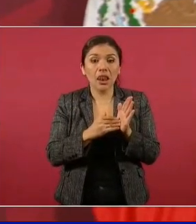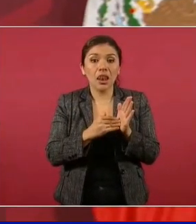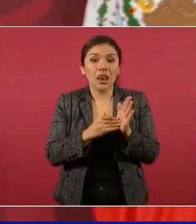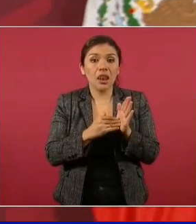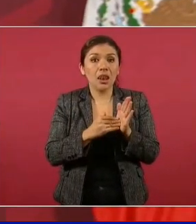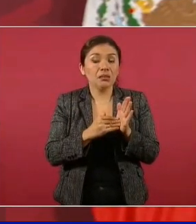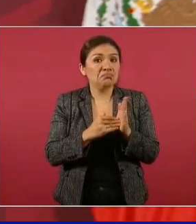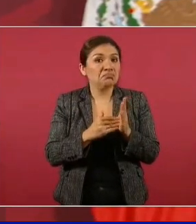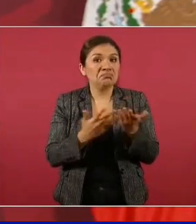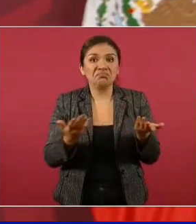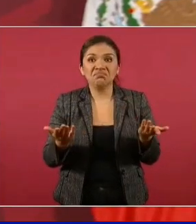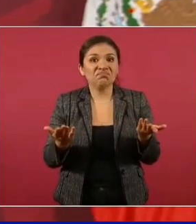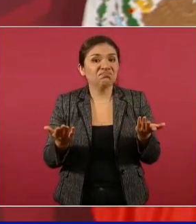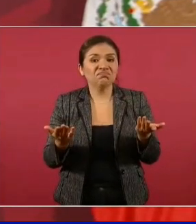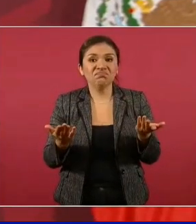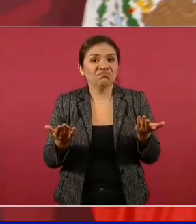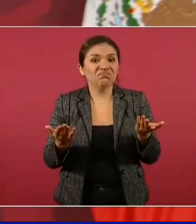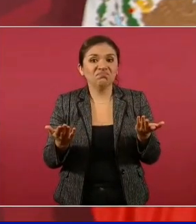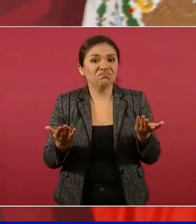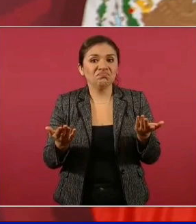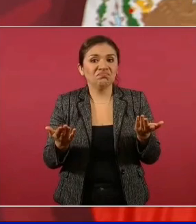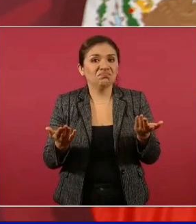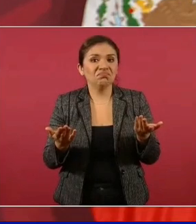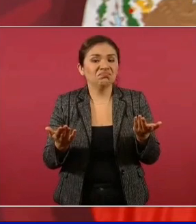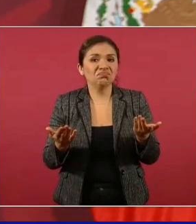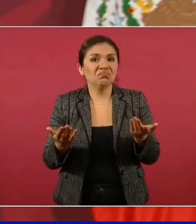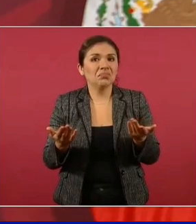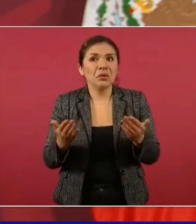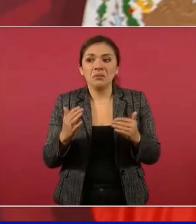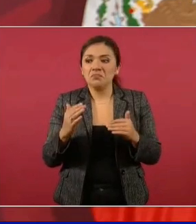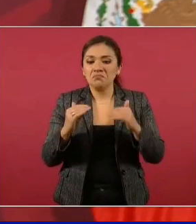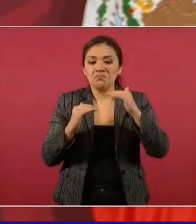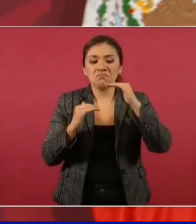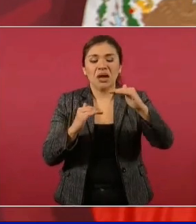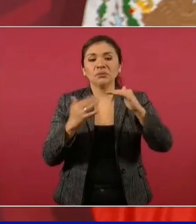que no pasan de 10 millones